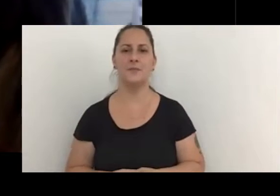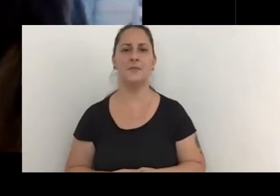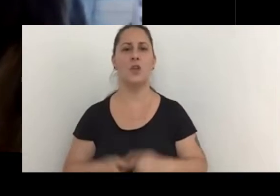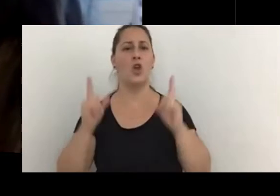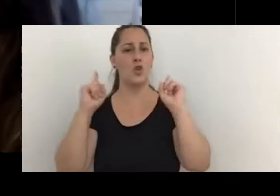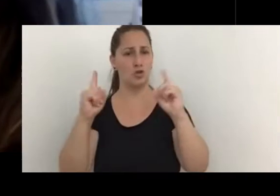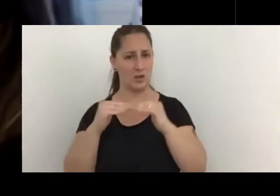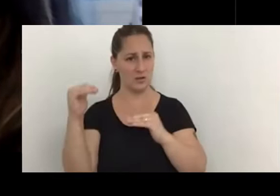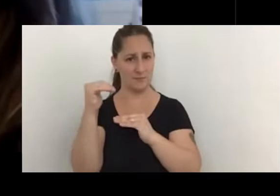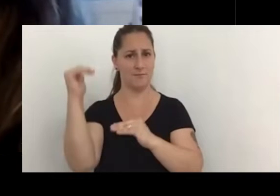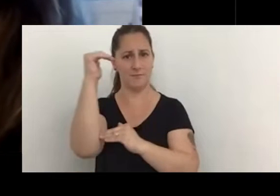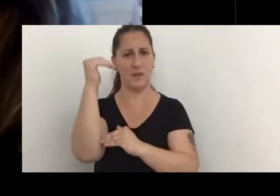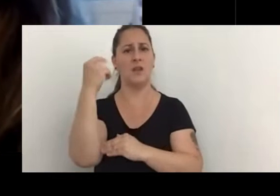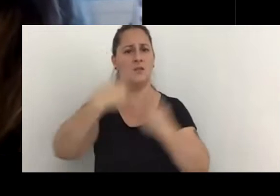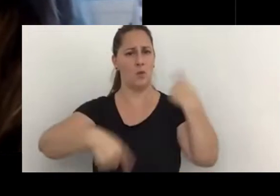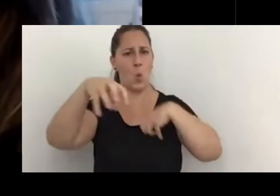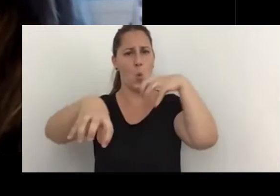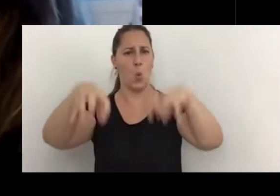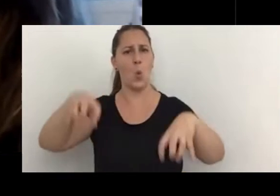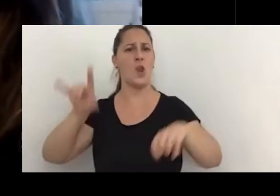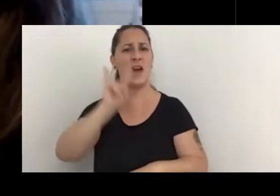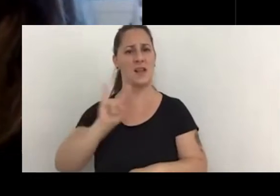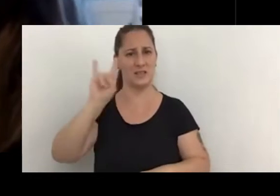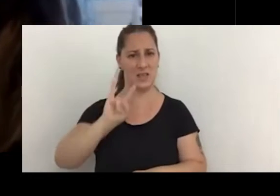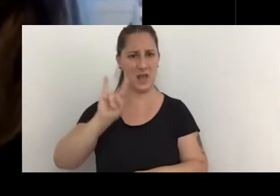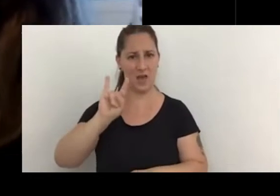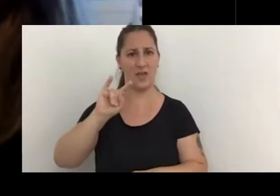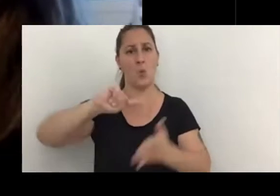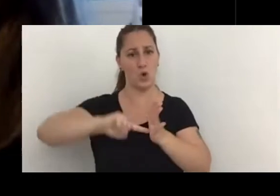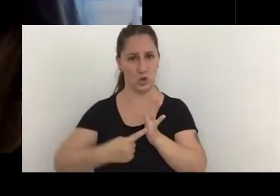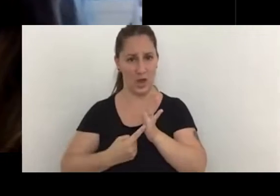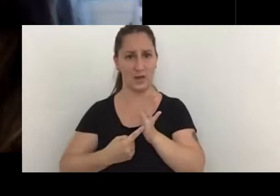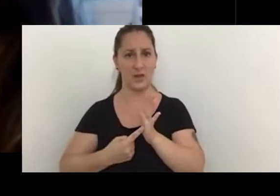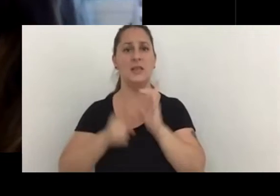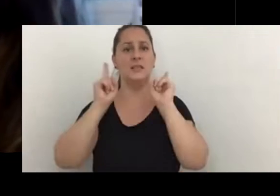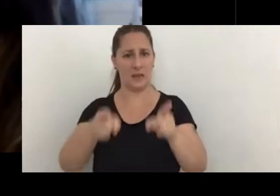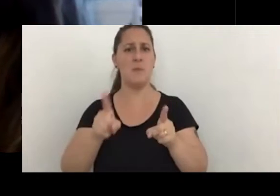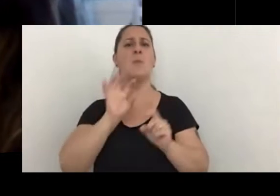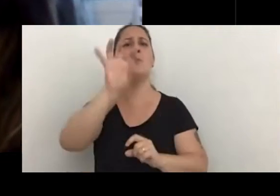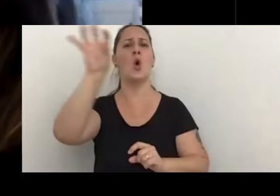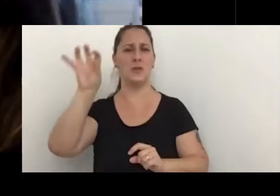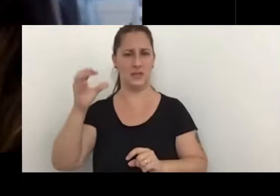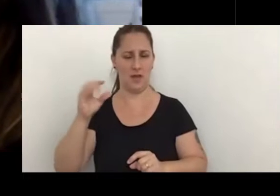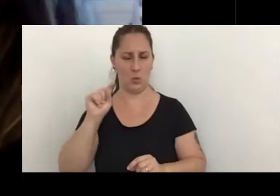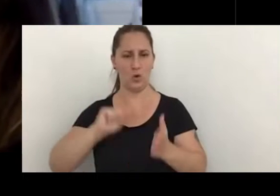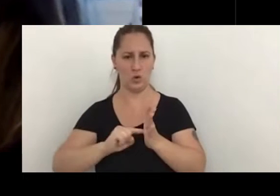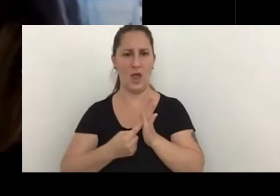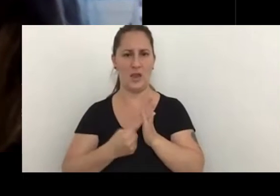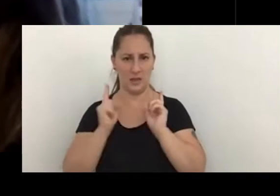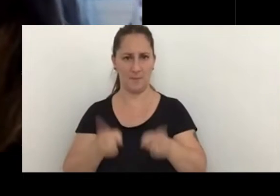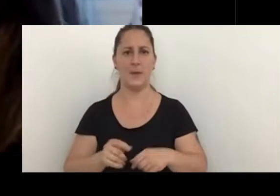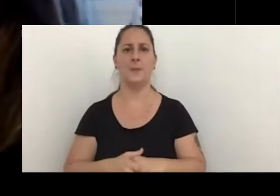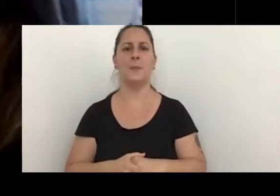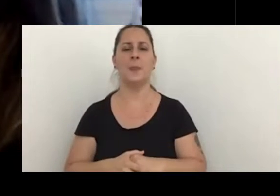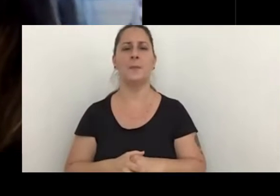y posgrado en varias universidades de la Ciudad Autónoma de Buenos Aires y del interior del país. Autoría de bibliografía y